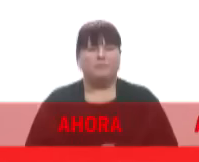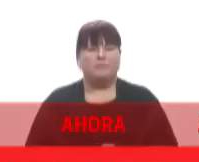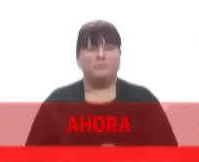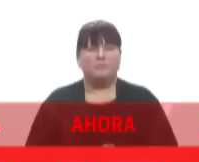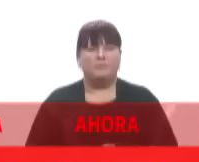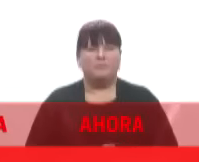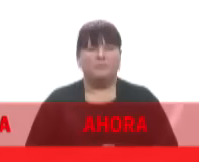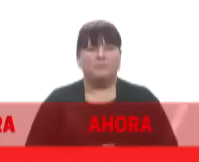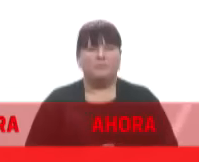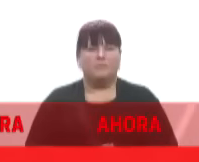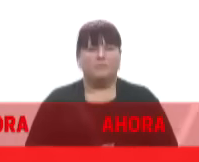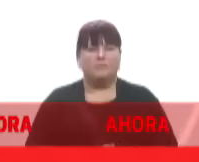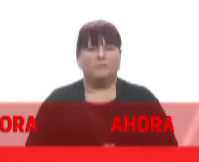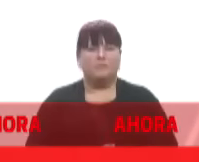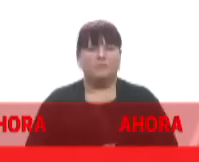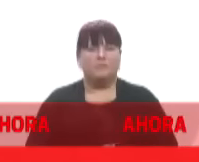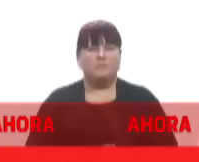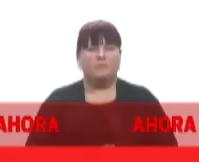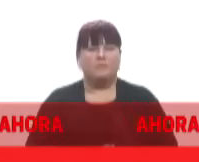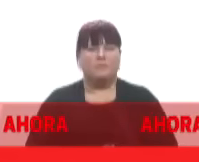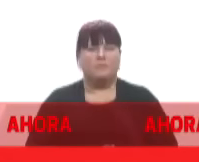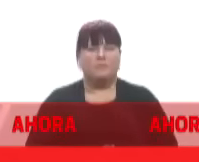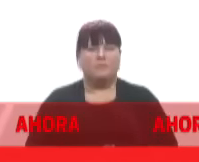Bueno, ahí está consultando Villarroel.